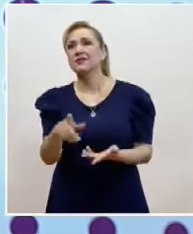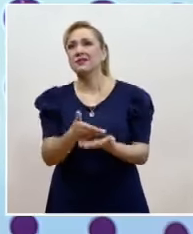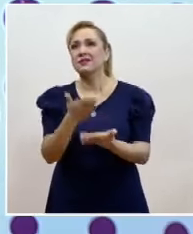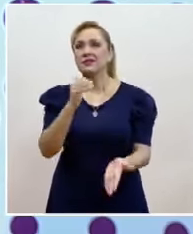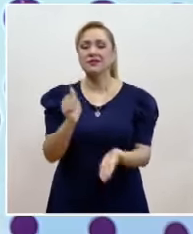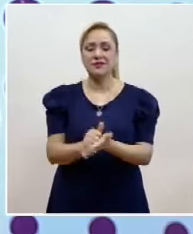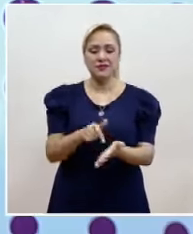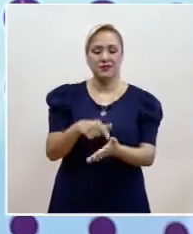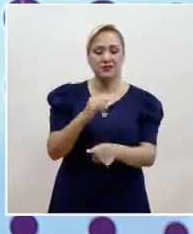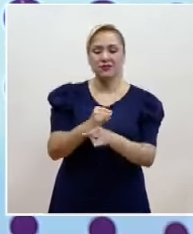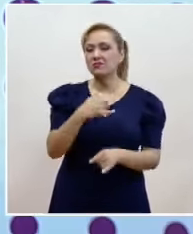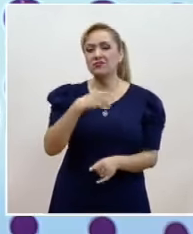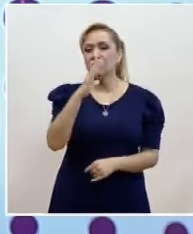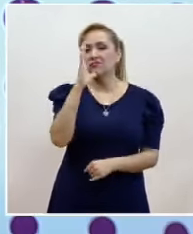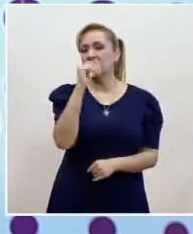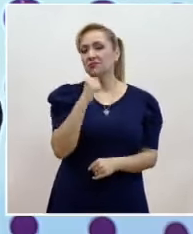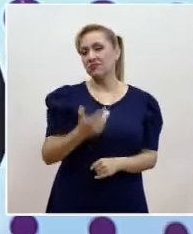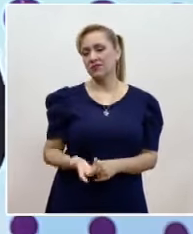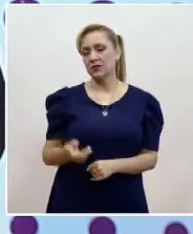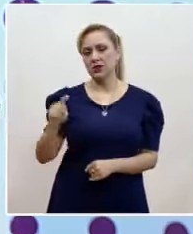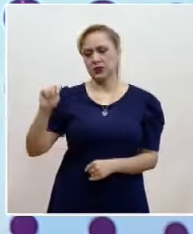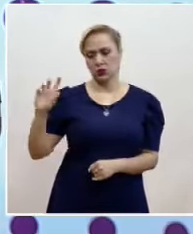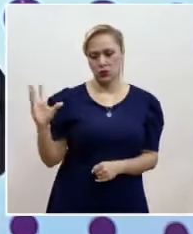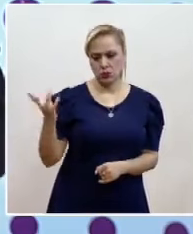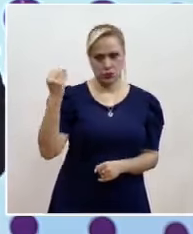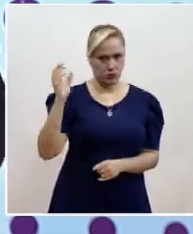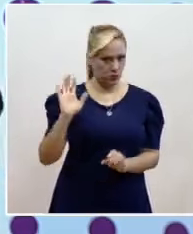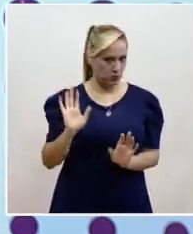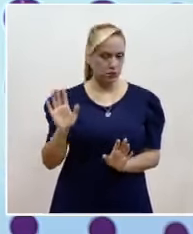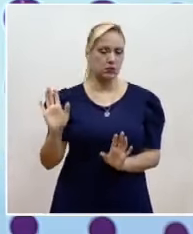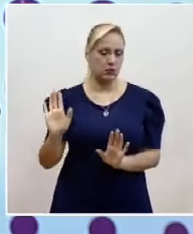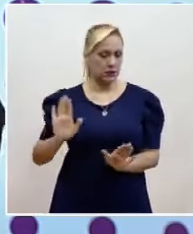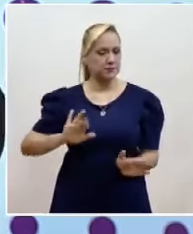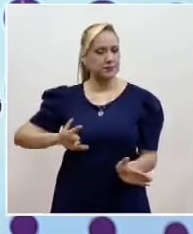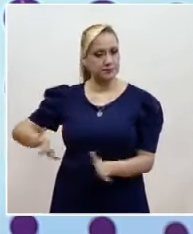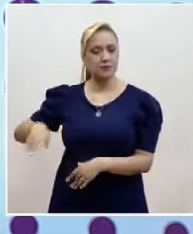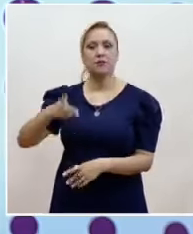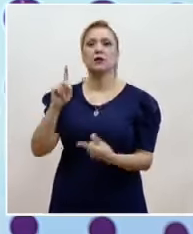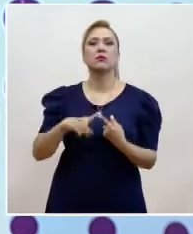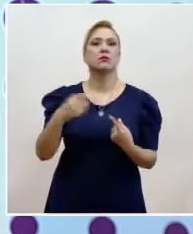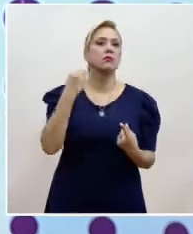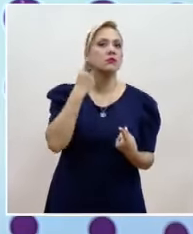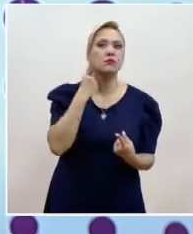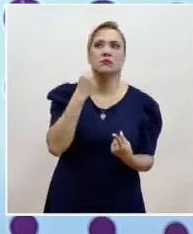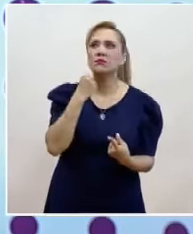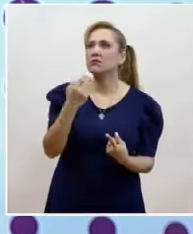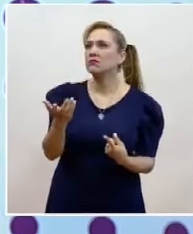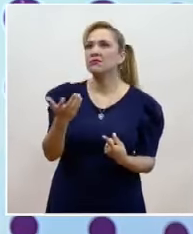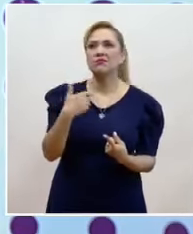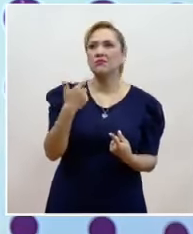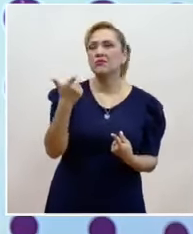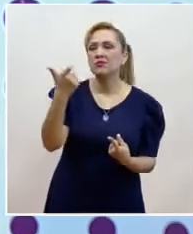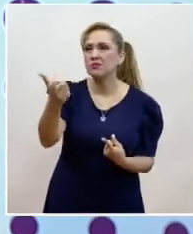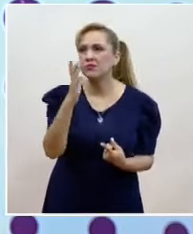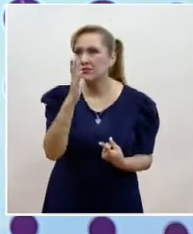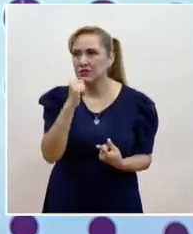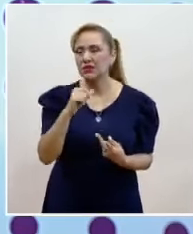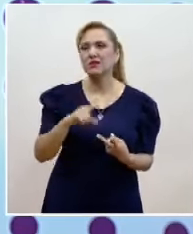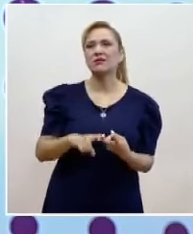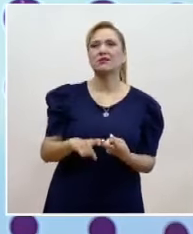hacerlo. Ya no digamos en temas tecnológicos, ¿no? No tienen acceso a un abogado, no saben los términos, no tendrían esa facilidad y que esto se